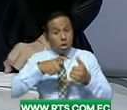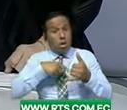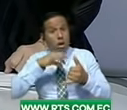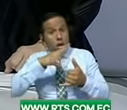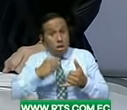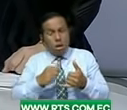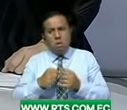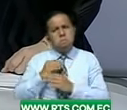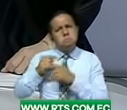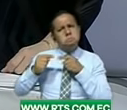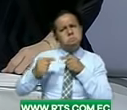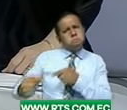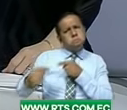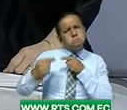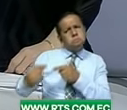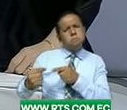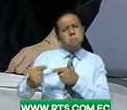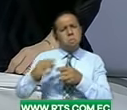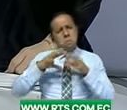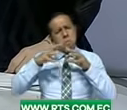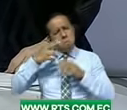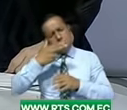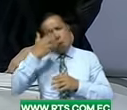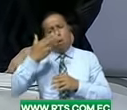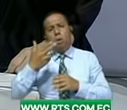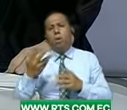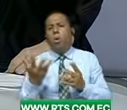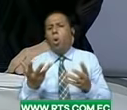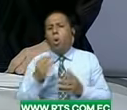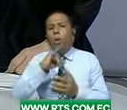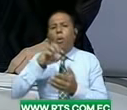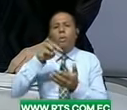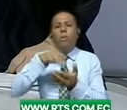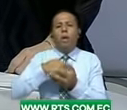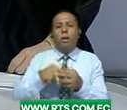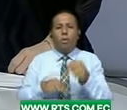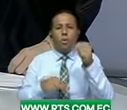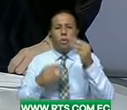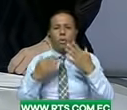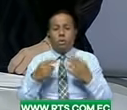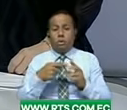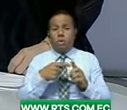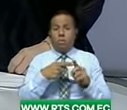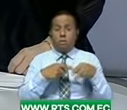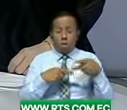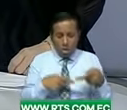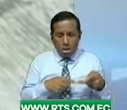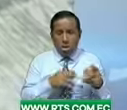en la cooperativa Juan Montalvo, al norte de Guayaquil. La víctima se encuentra estable en un hospital.